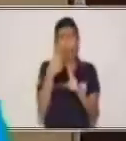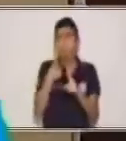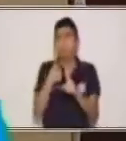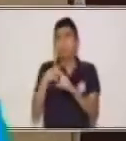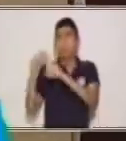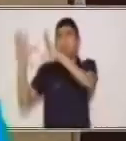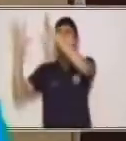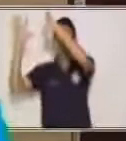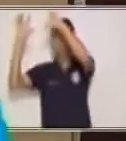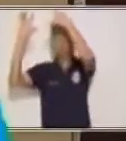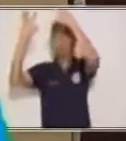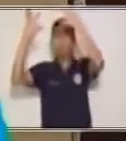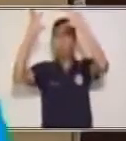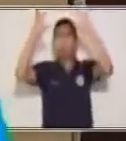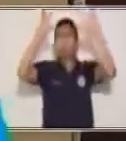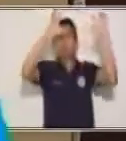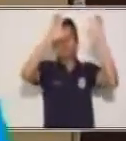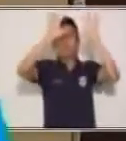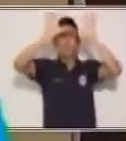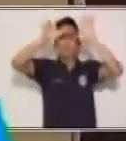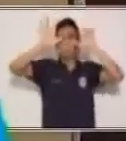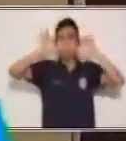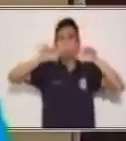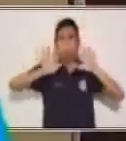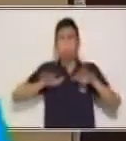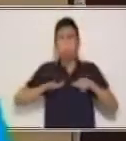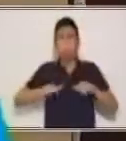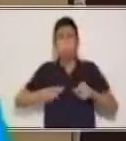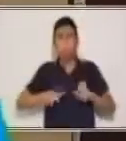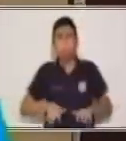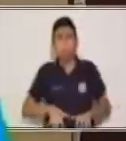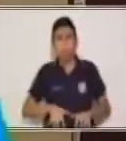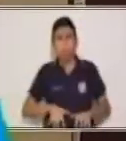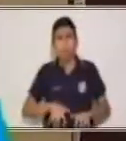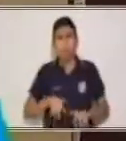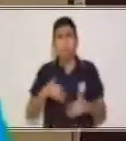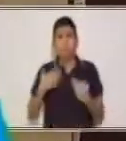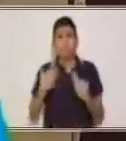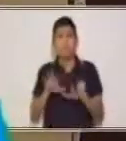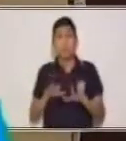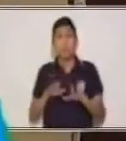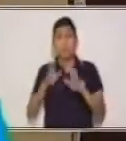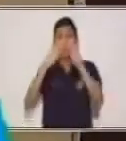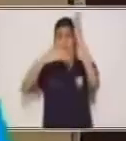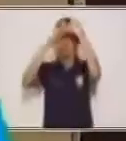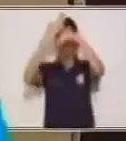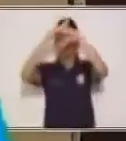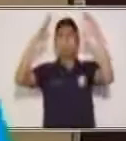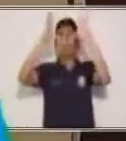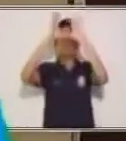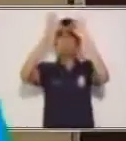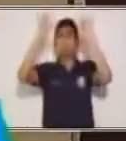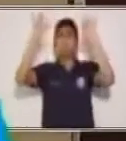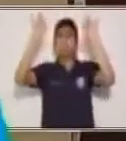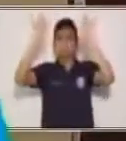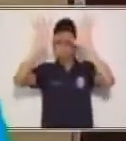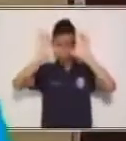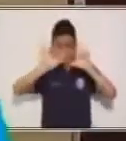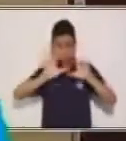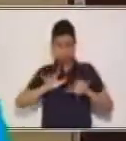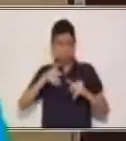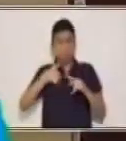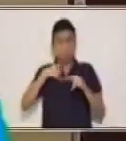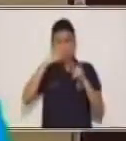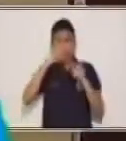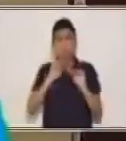las nubes cargadas, sonaba la lluvia de nuevo en la charca. Se hizo llanto el cielo, se hizo gozo el agua. Cayeron